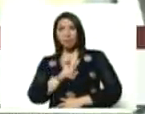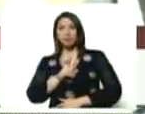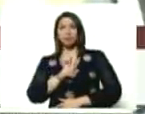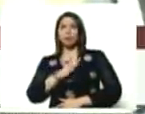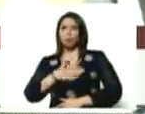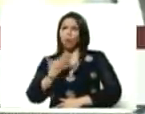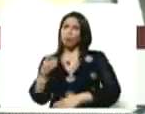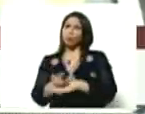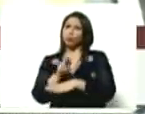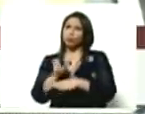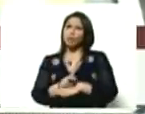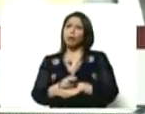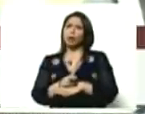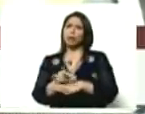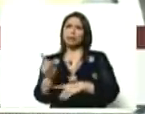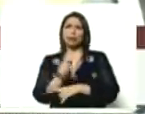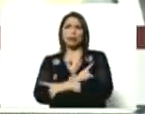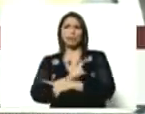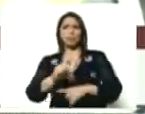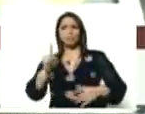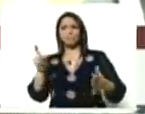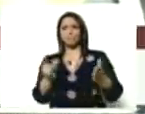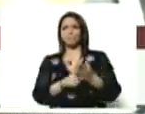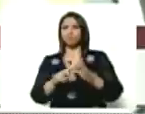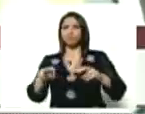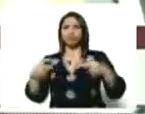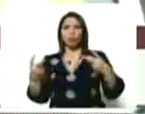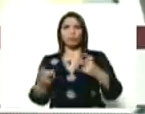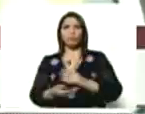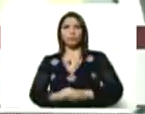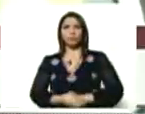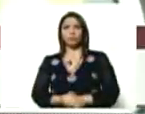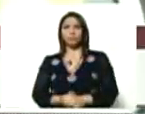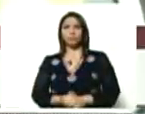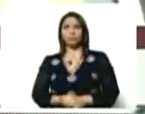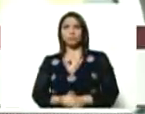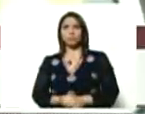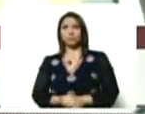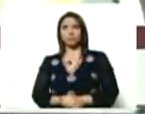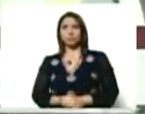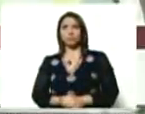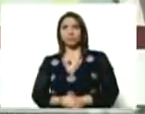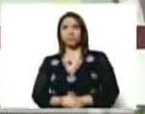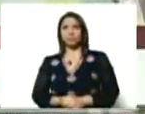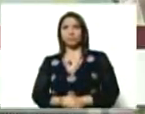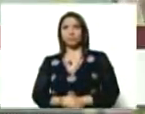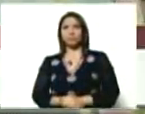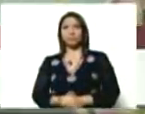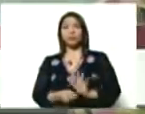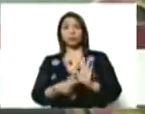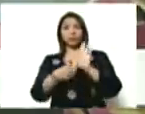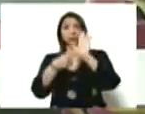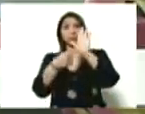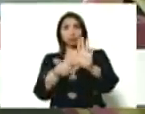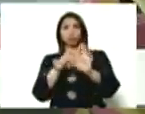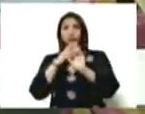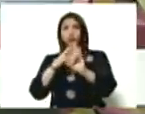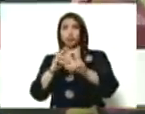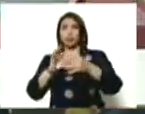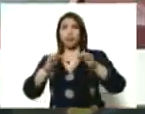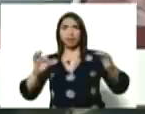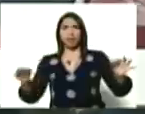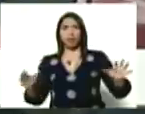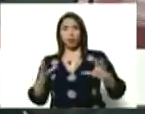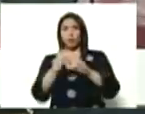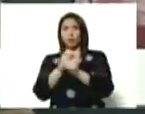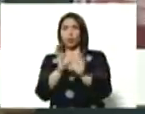Es sumamente rápida, completamente novedosa. Los procesos de auditoría dan como resultado la cadena de confianza